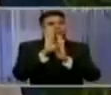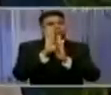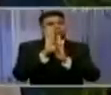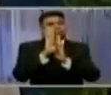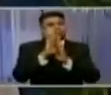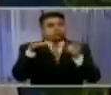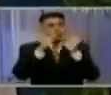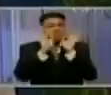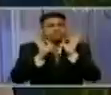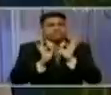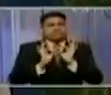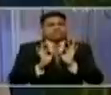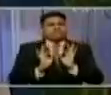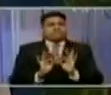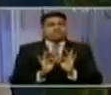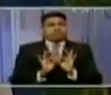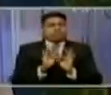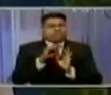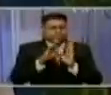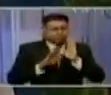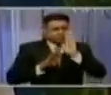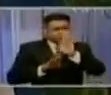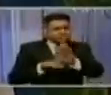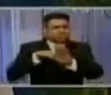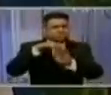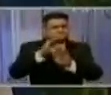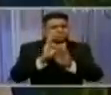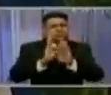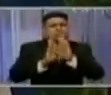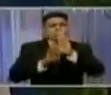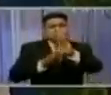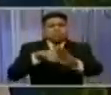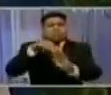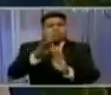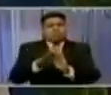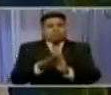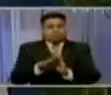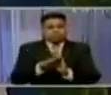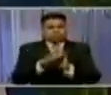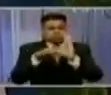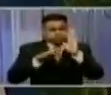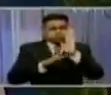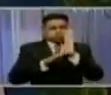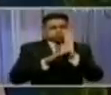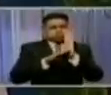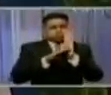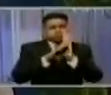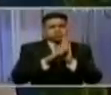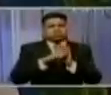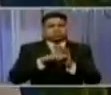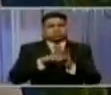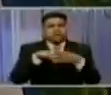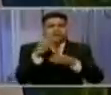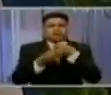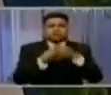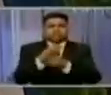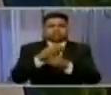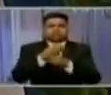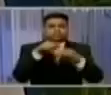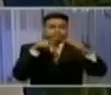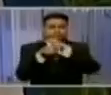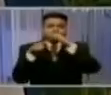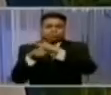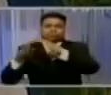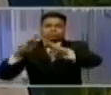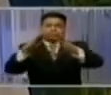sostenida, progresiva, en la conformación de los CLAP, los Comités Locales de Abastecimiento y